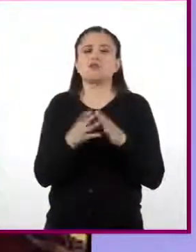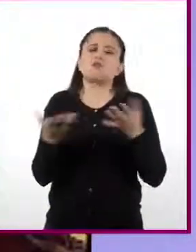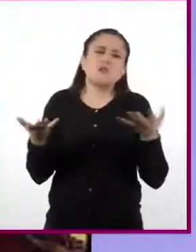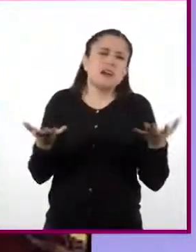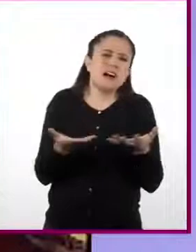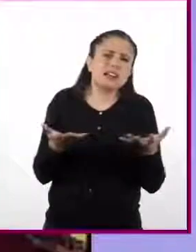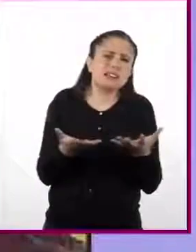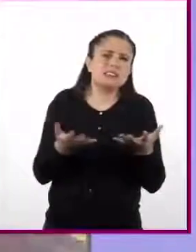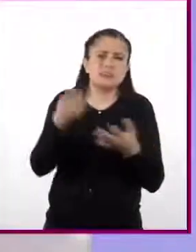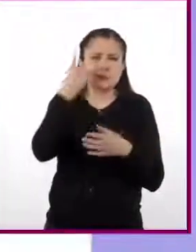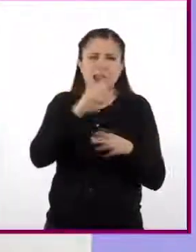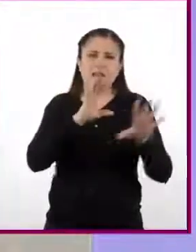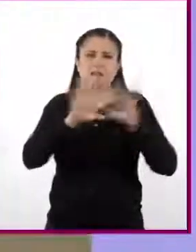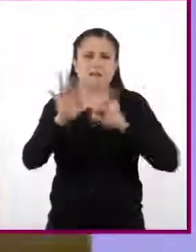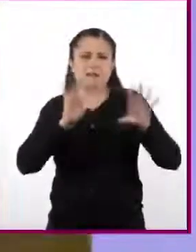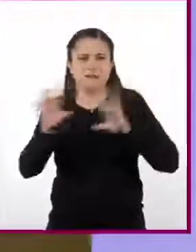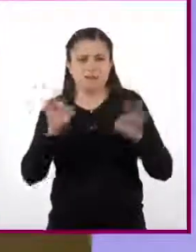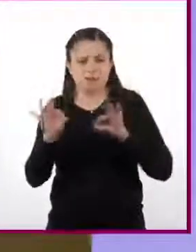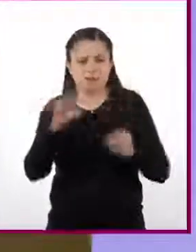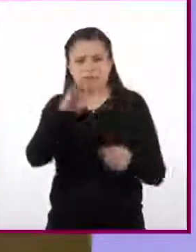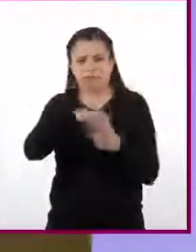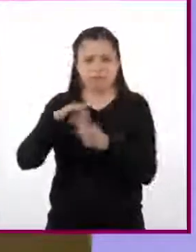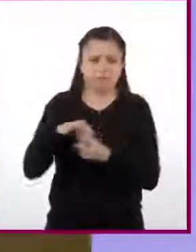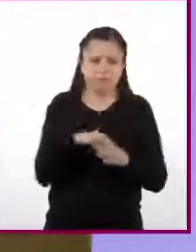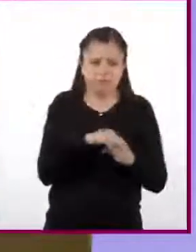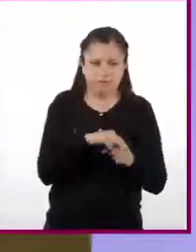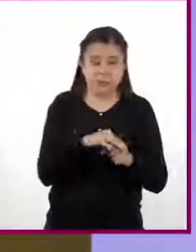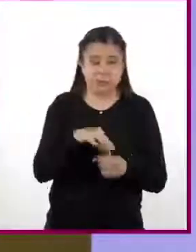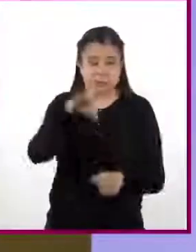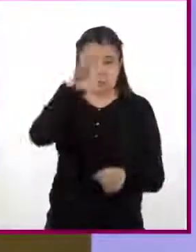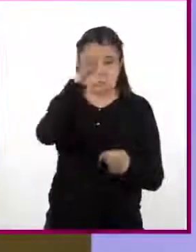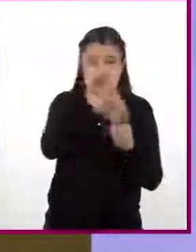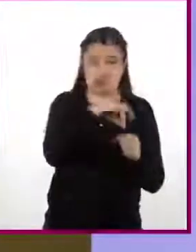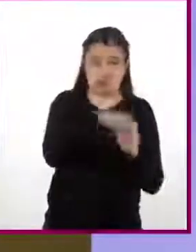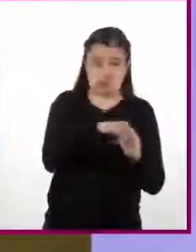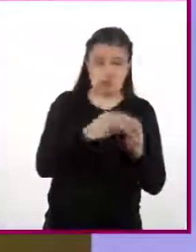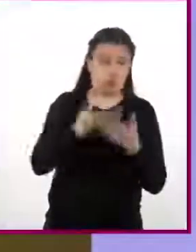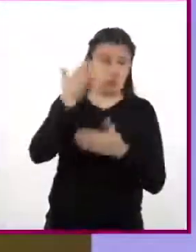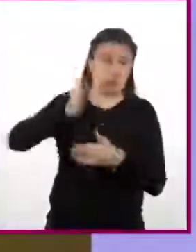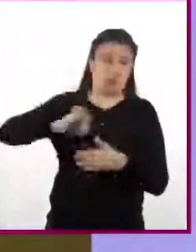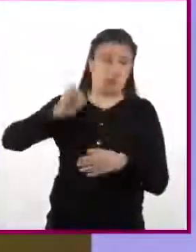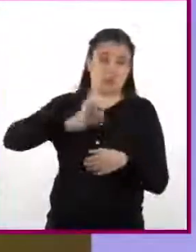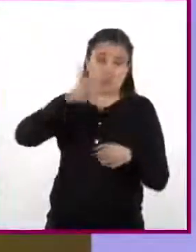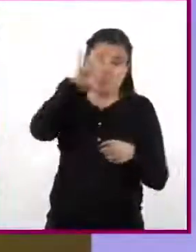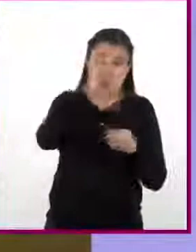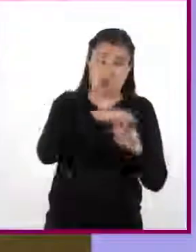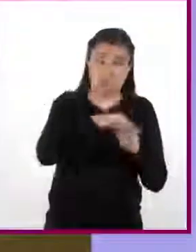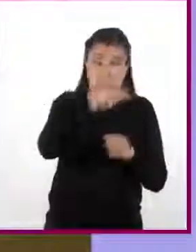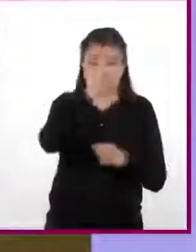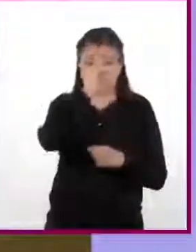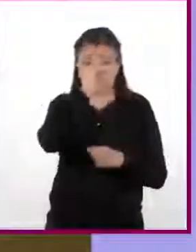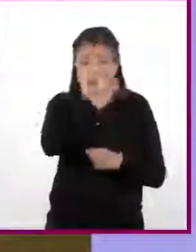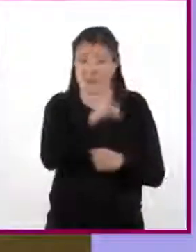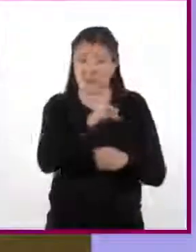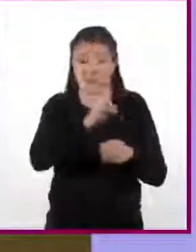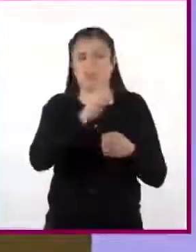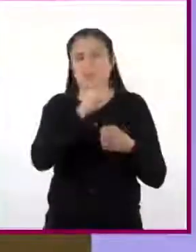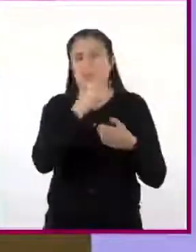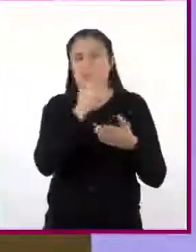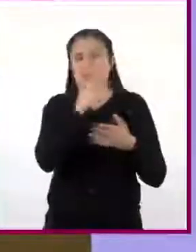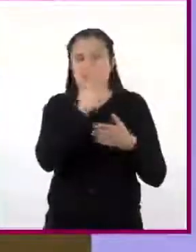las elecciones. Pasamos del voto restringido, del llamado voto censitario,